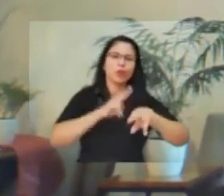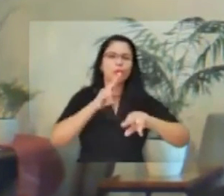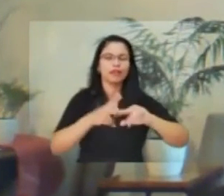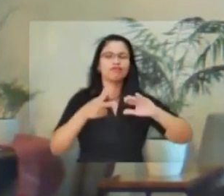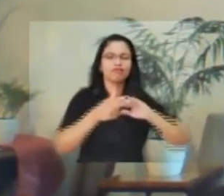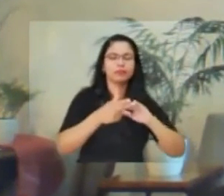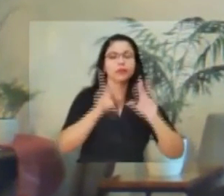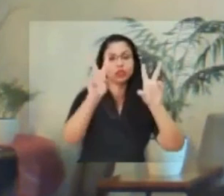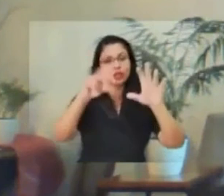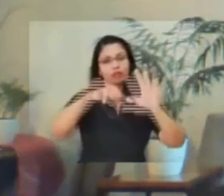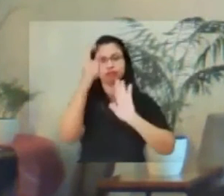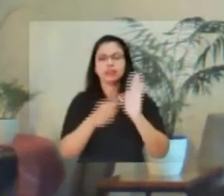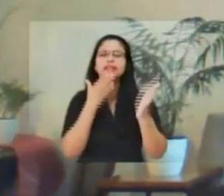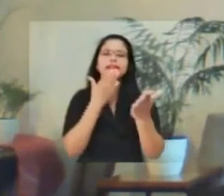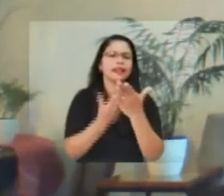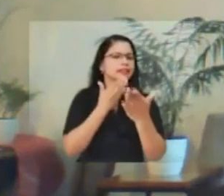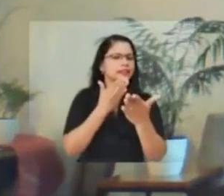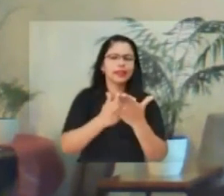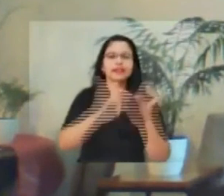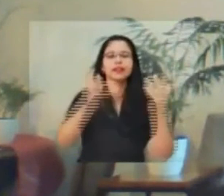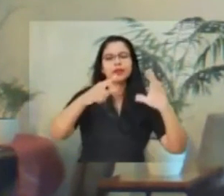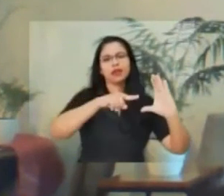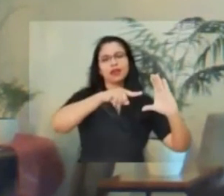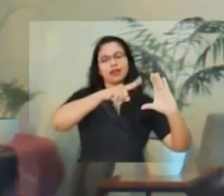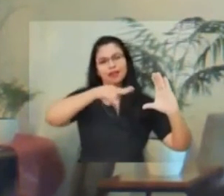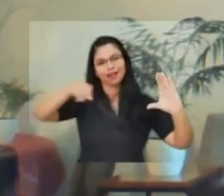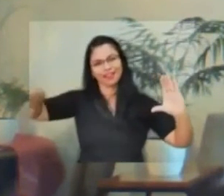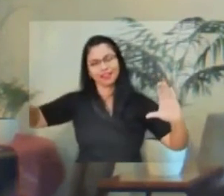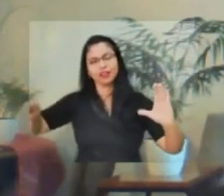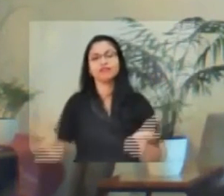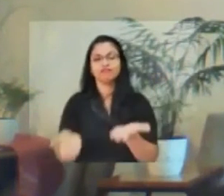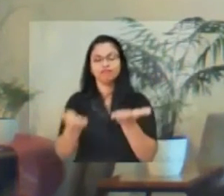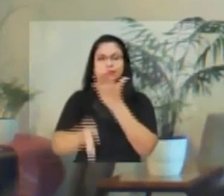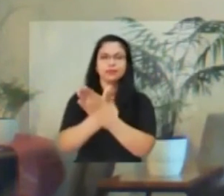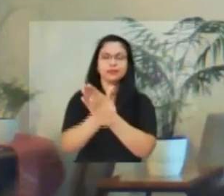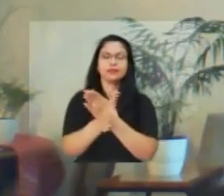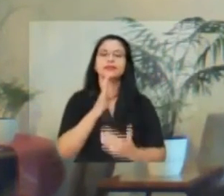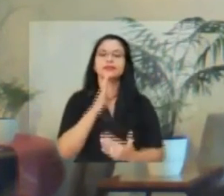que muchísimas gracias a la ANE, y bueno, paso nuevamente la palabra a los coordinadores. Muchas gracias.